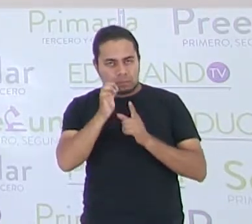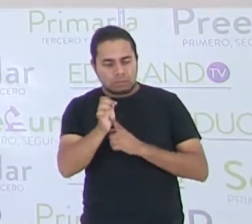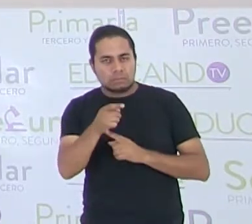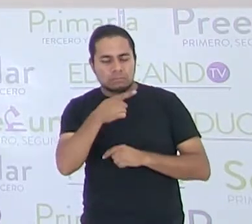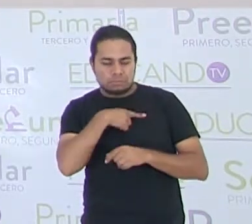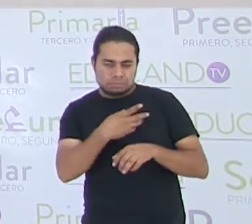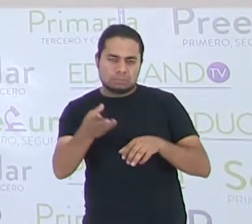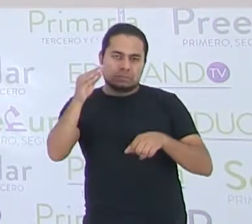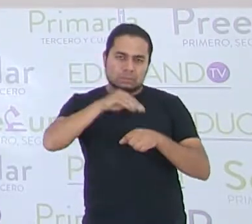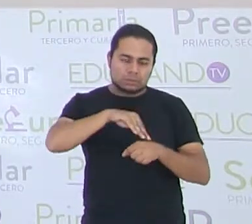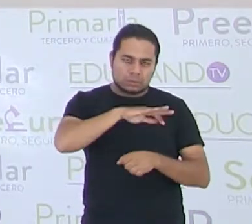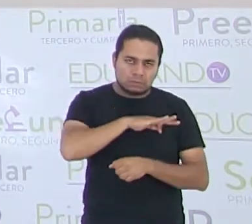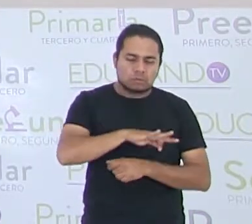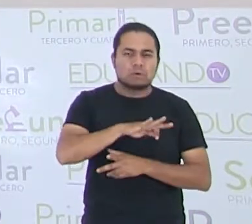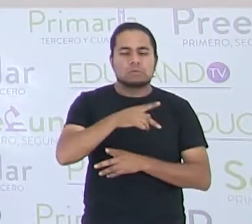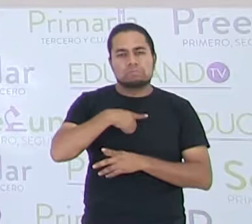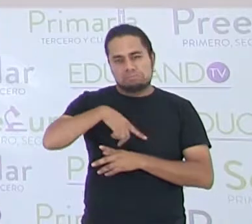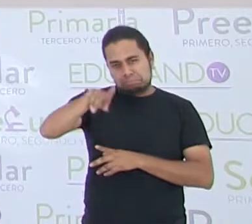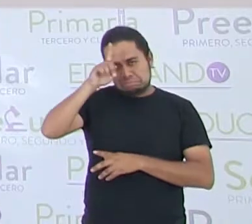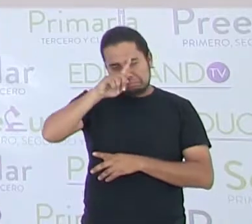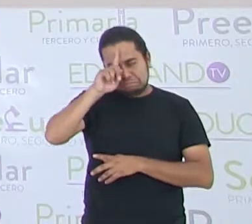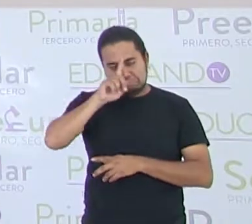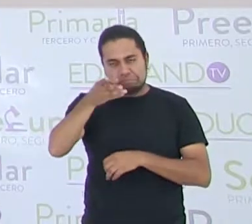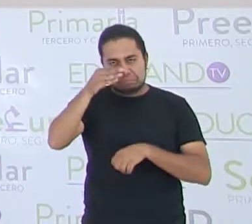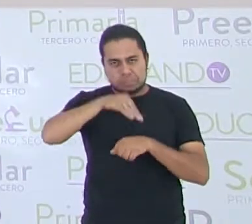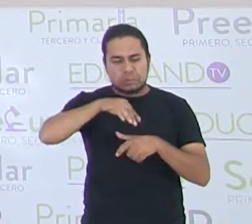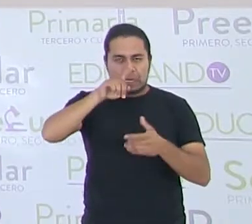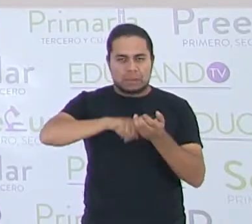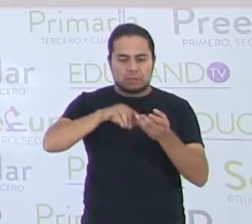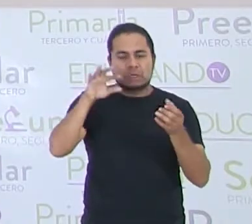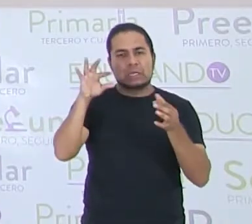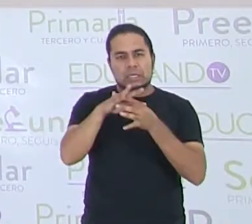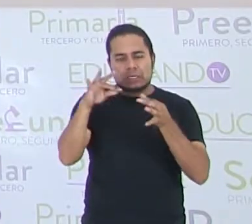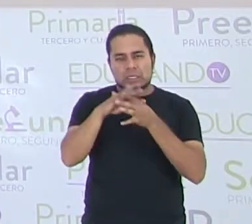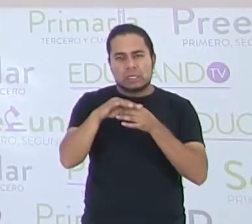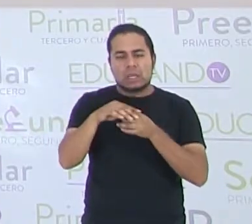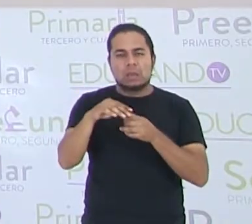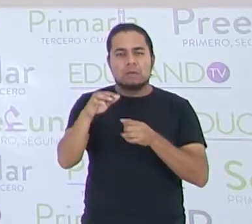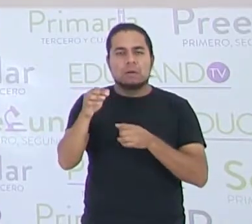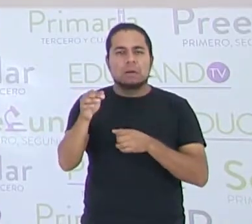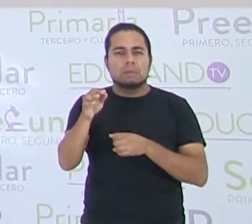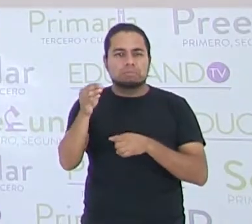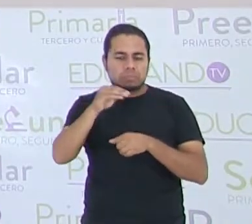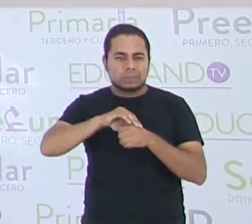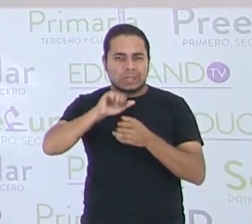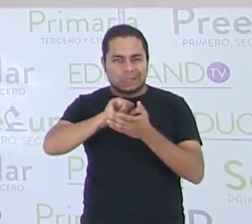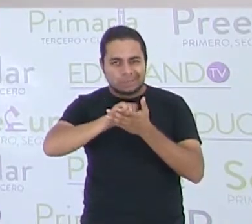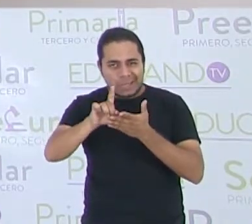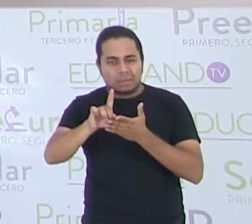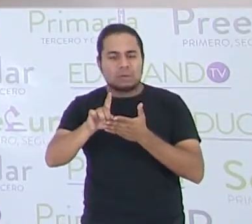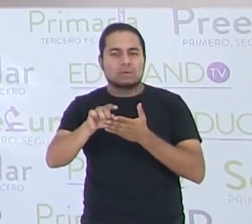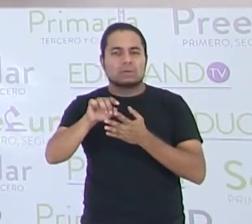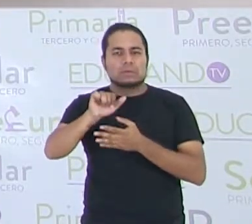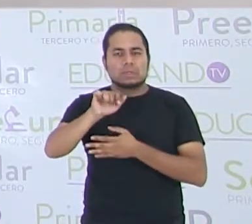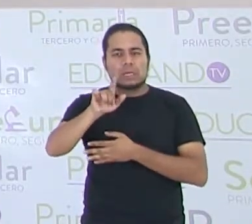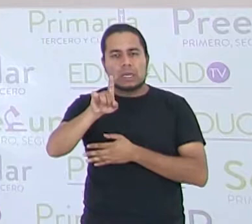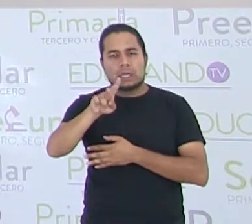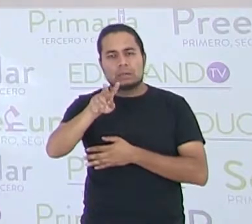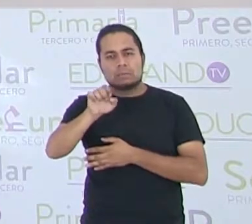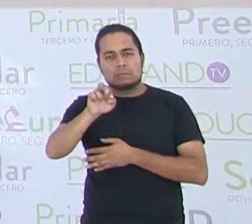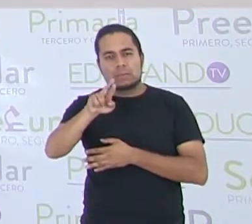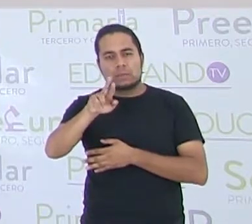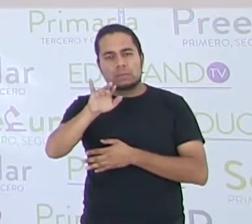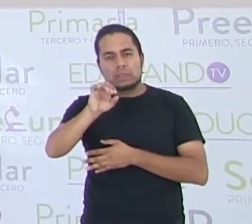puedo agregar, es recomendable agregar en mis descripciones adverbios también. Pero eso lo vamos a hacer ya cuando vayamos